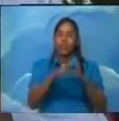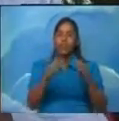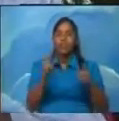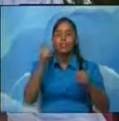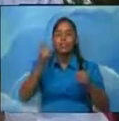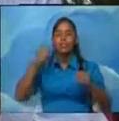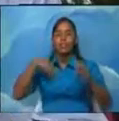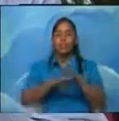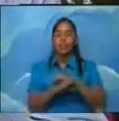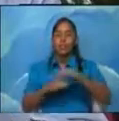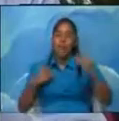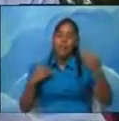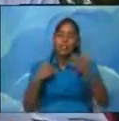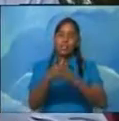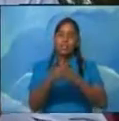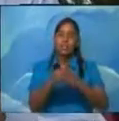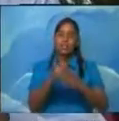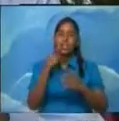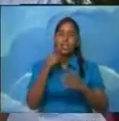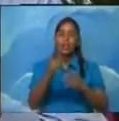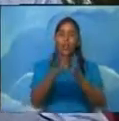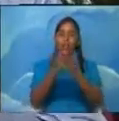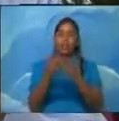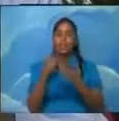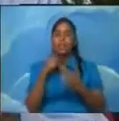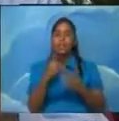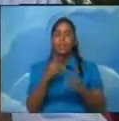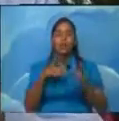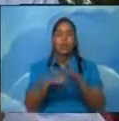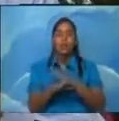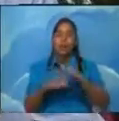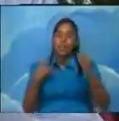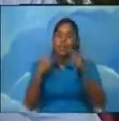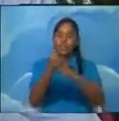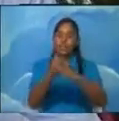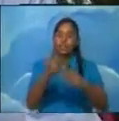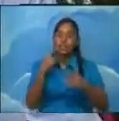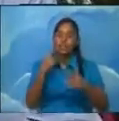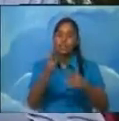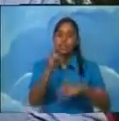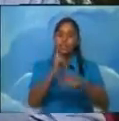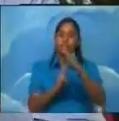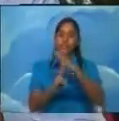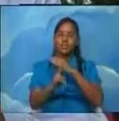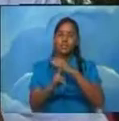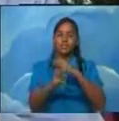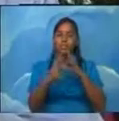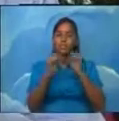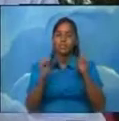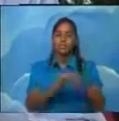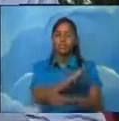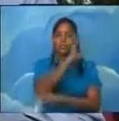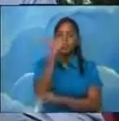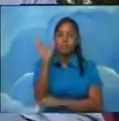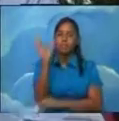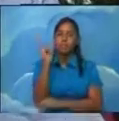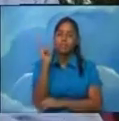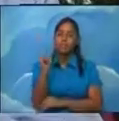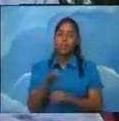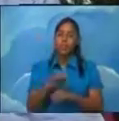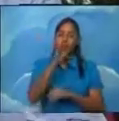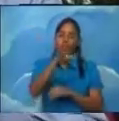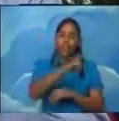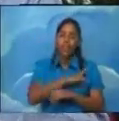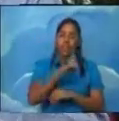va a cerrar. Oiga bien la palabra, dice, y va a cerrar, dice acá el versículo, los cielos. Y dejará de